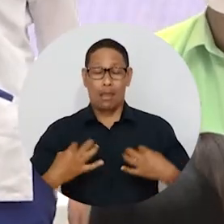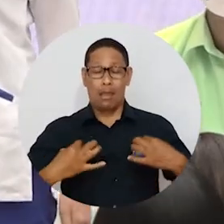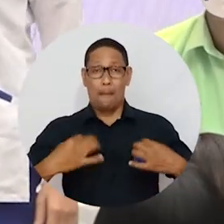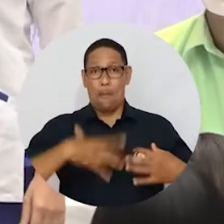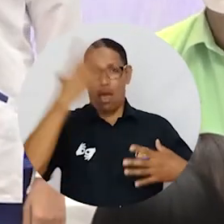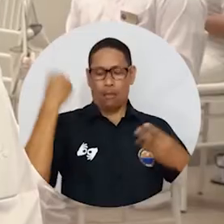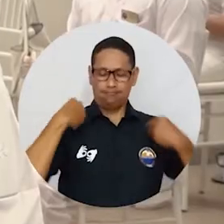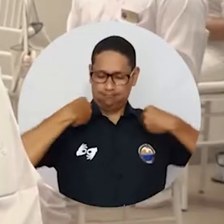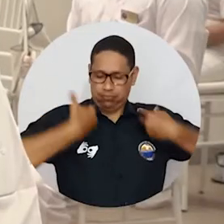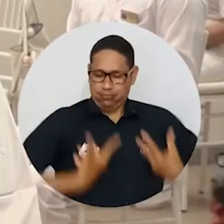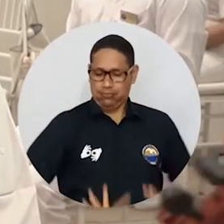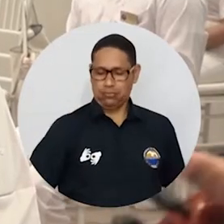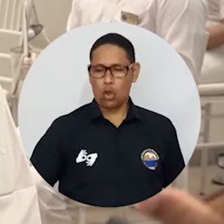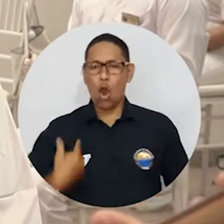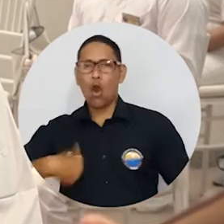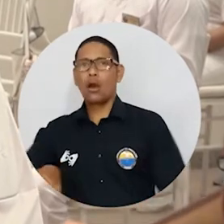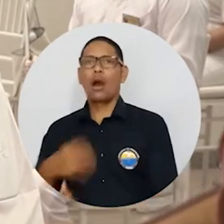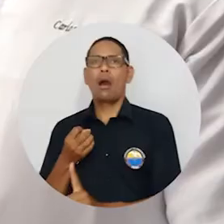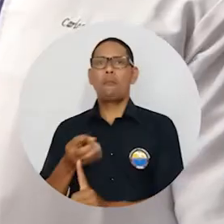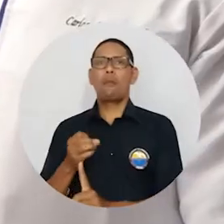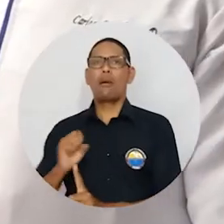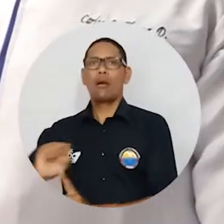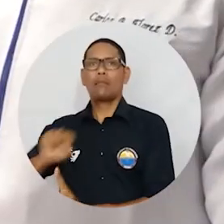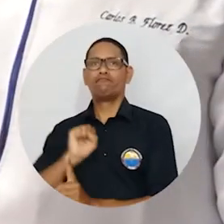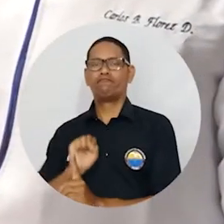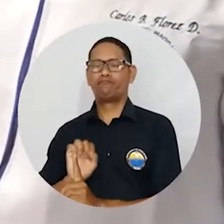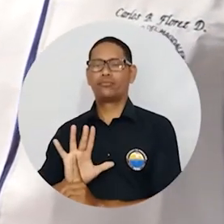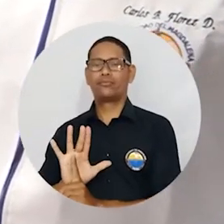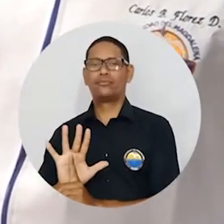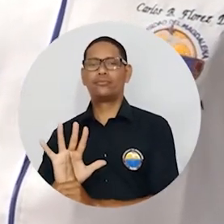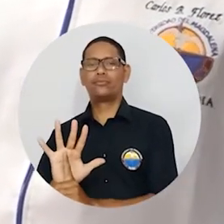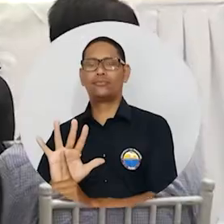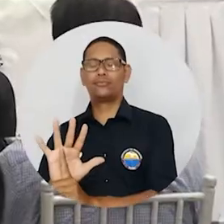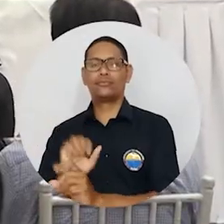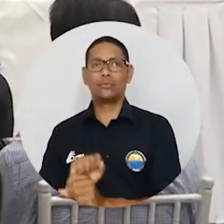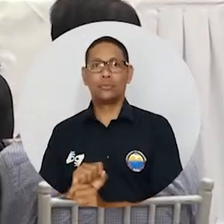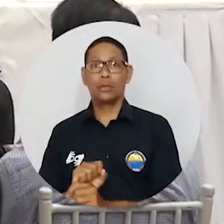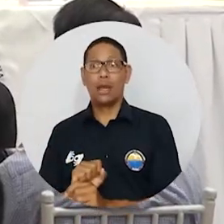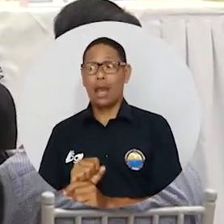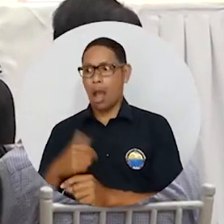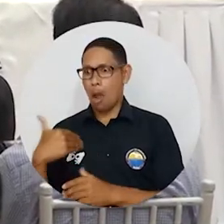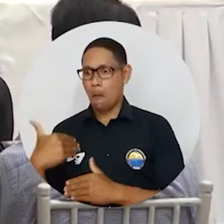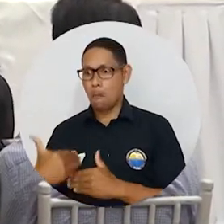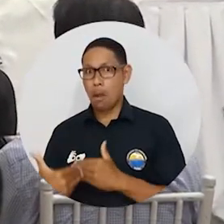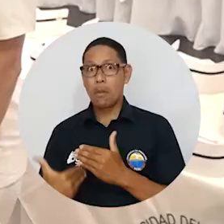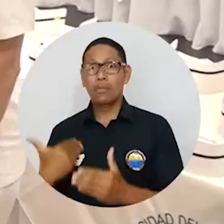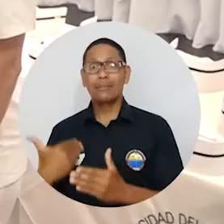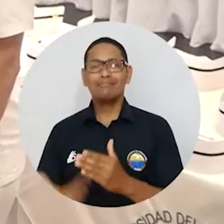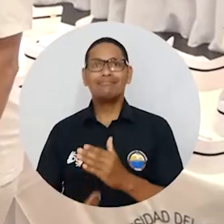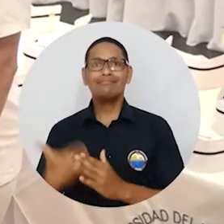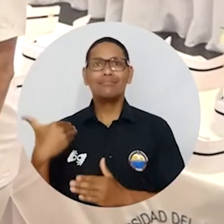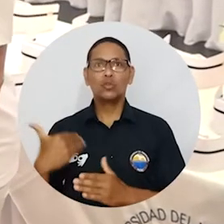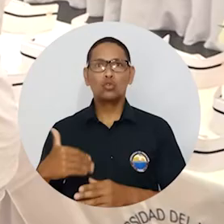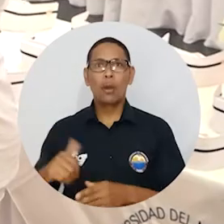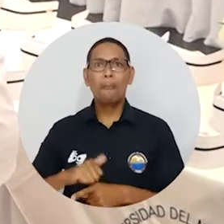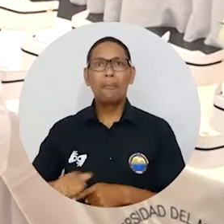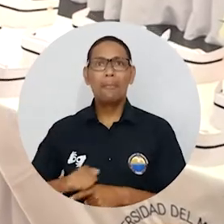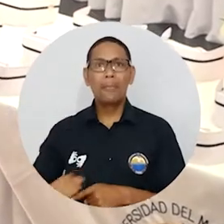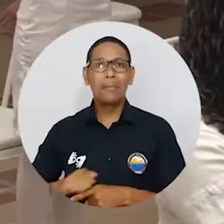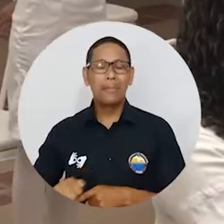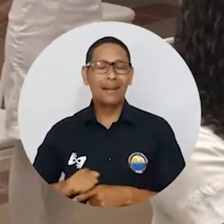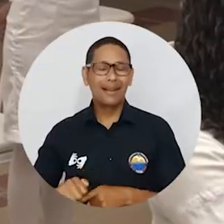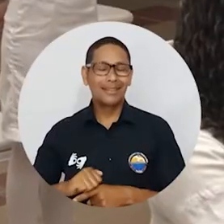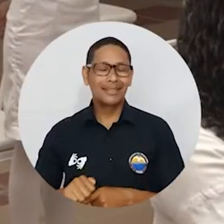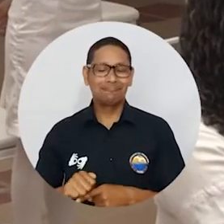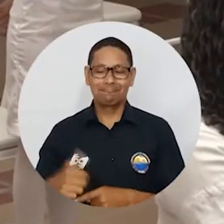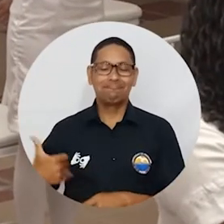para el primero y la ceremonia de la luz para el segundo, escenarios que se convierten en el paso previo al inicio del periodo de prácticas